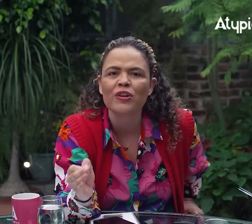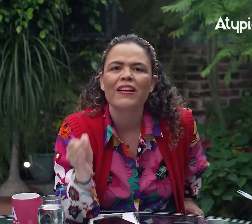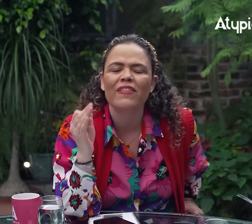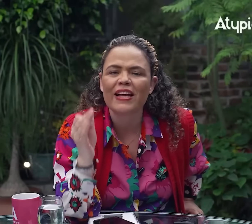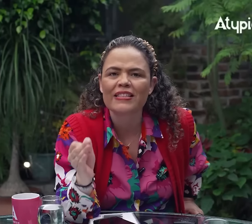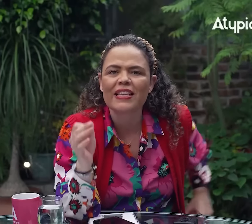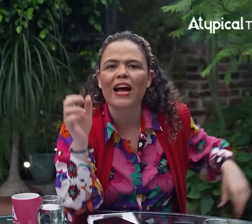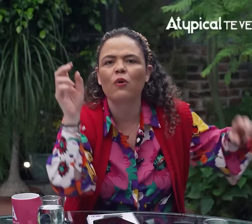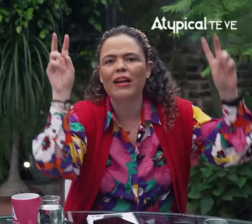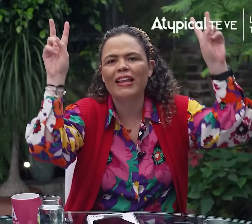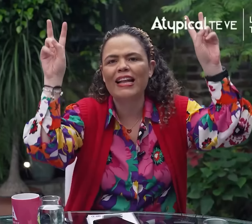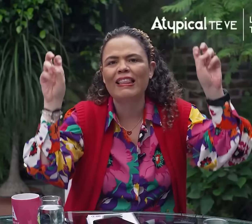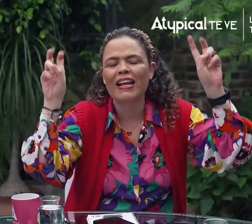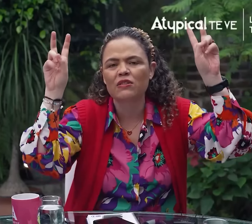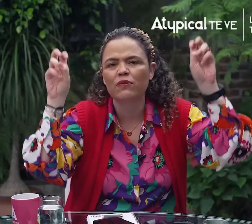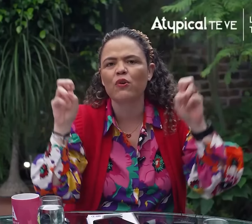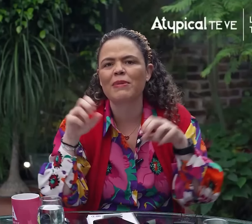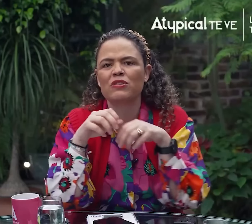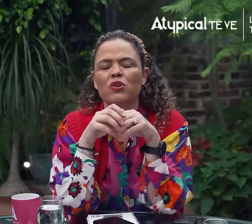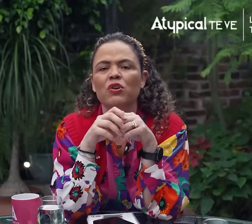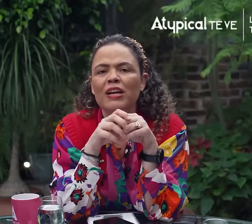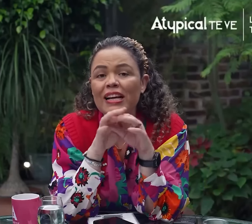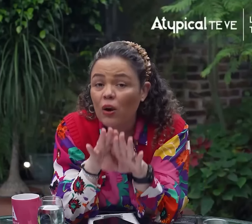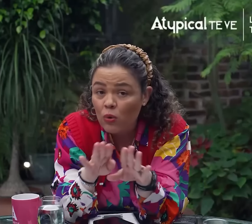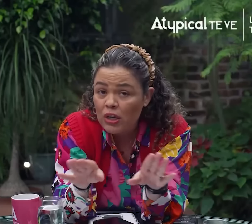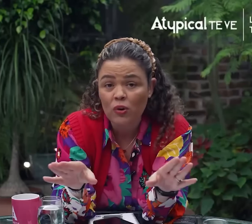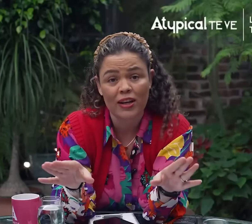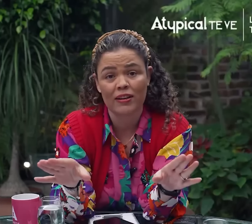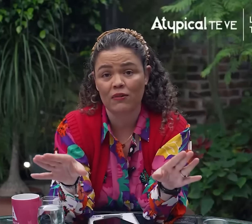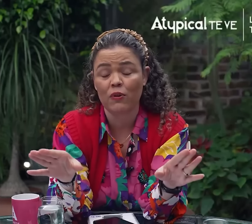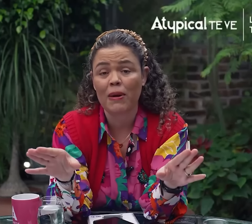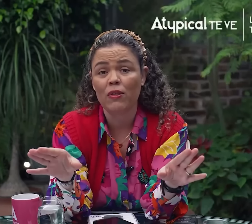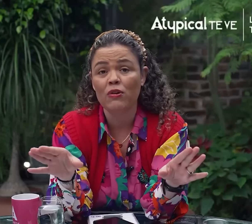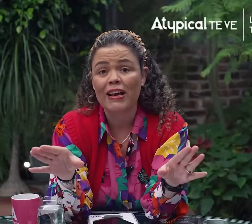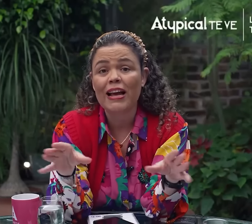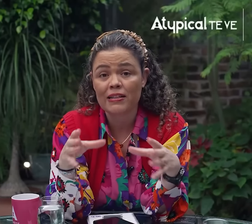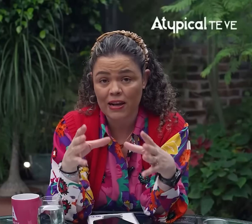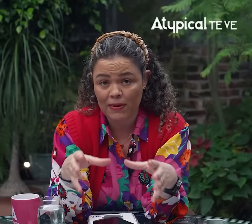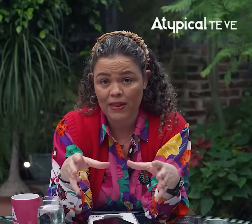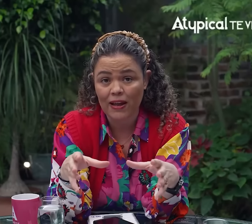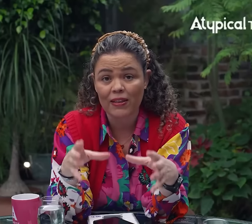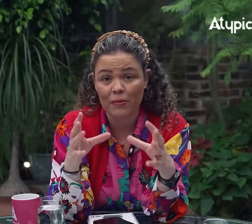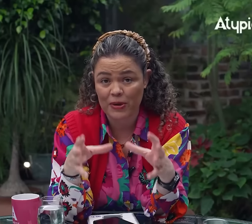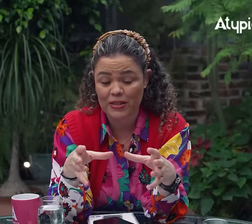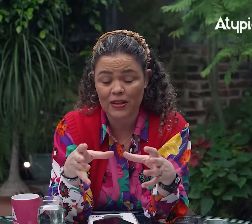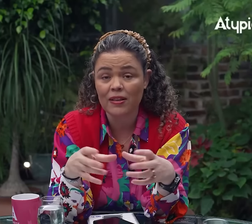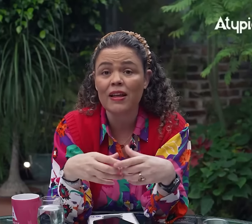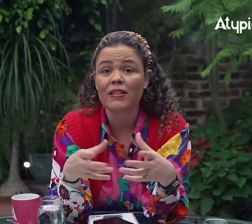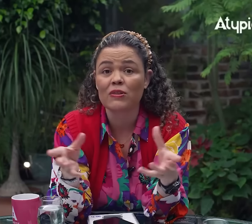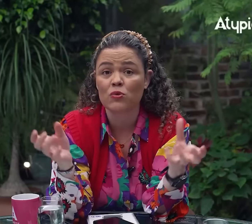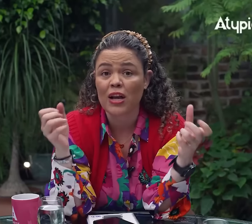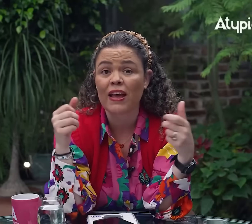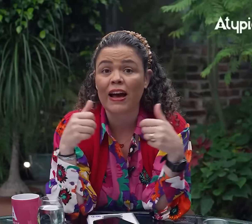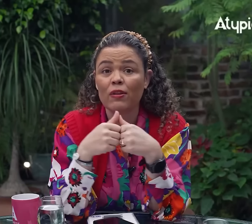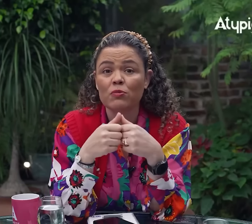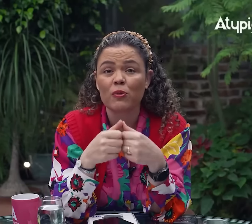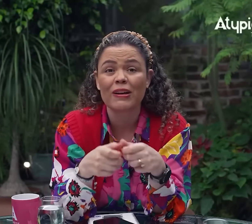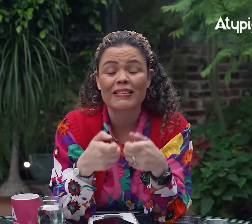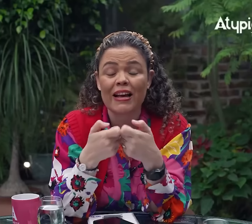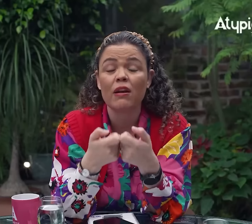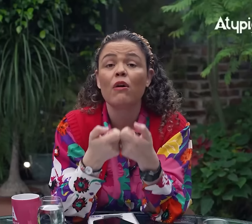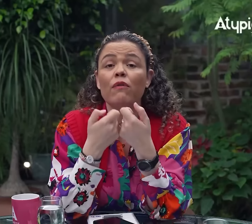corrupción de esta cuarta transformación, que lo único que ha transformado es la vida del presidente, de sus